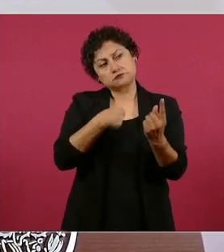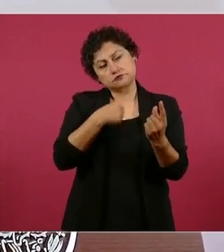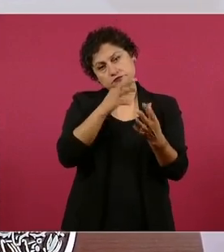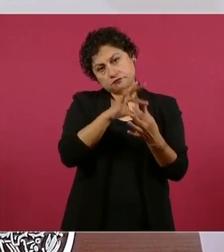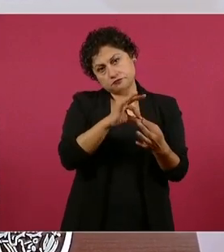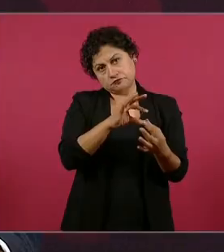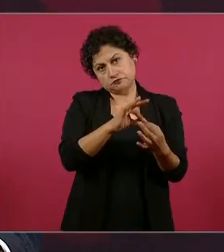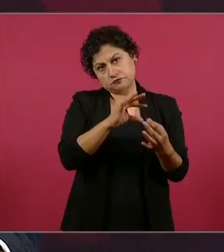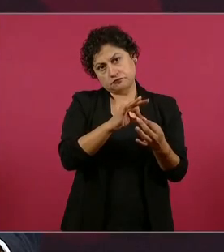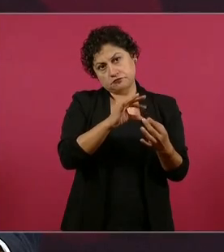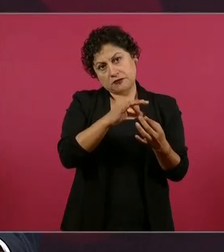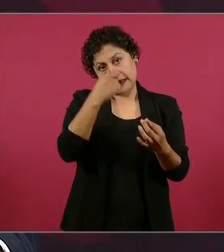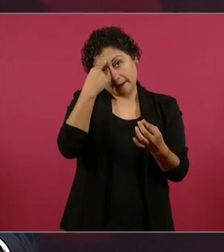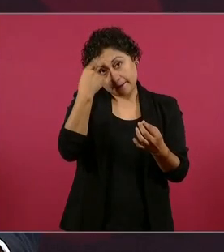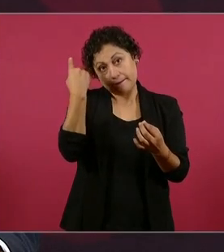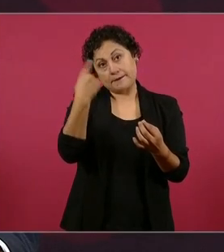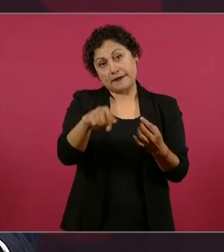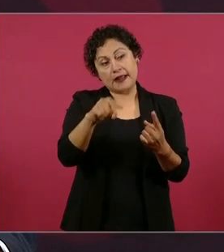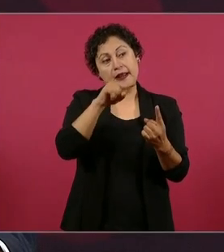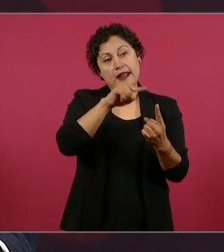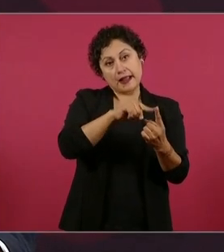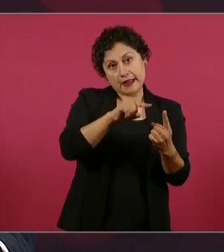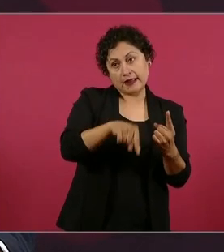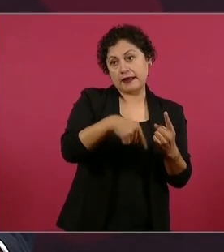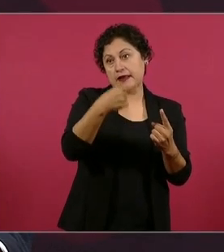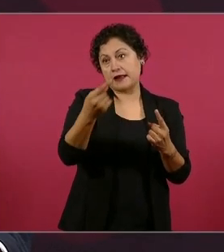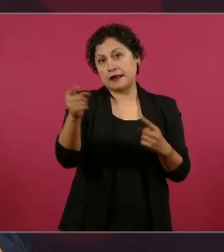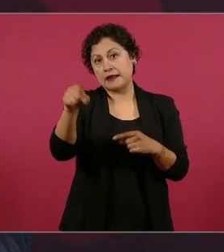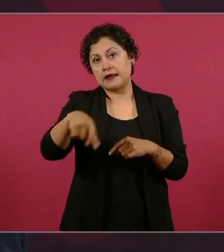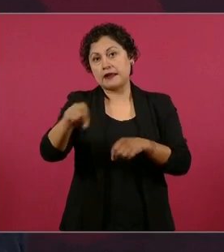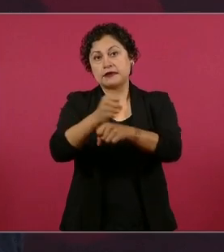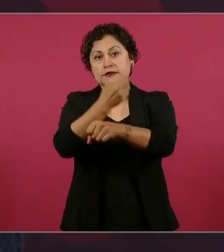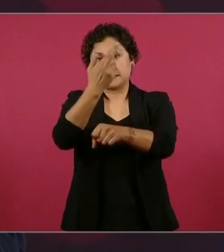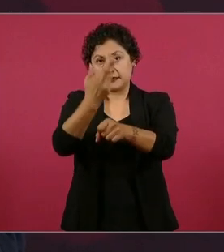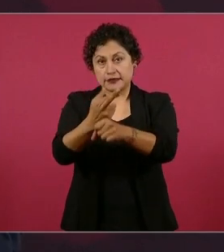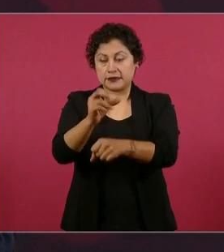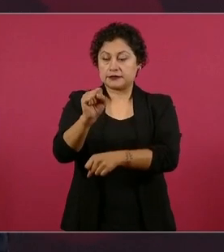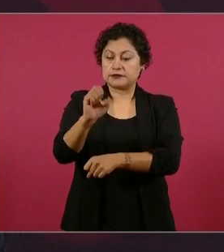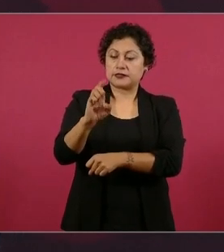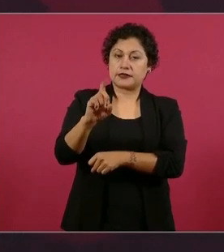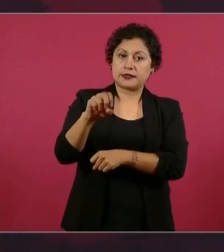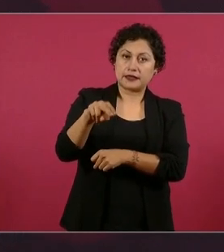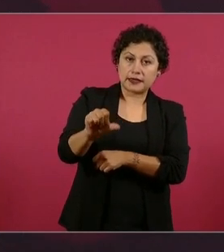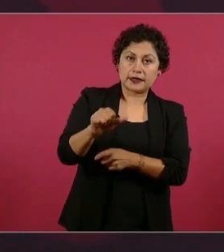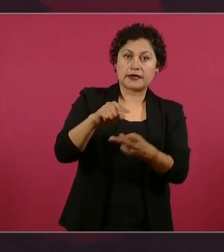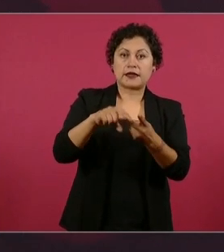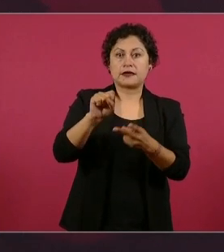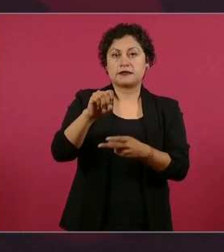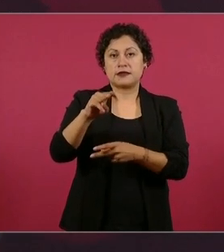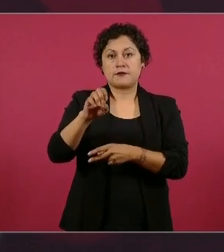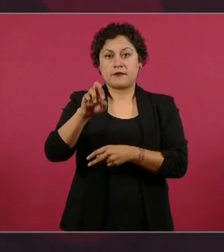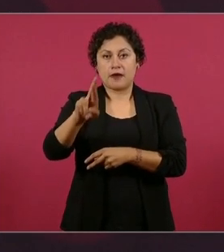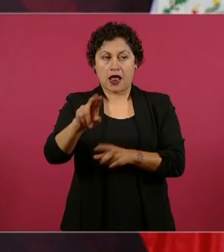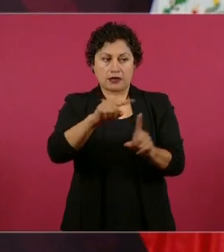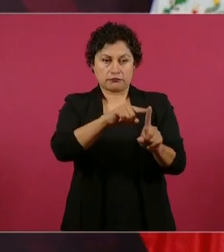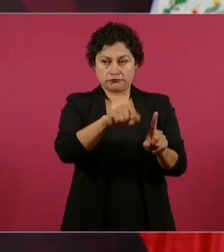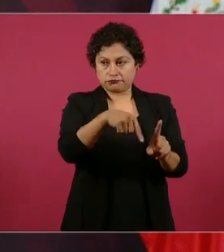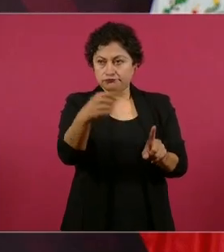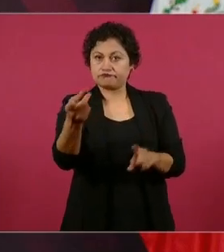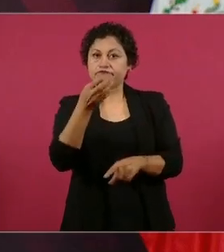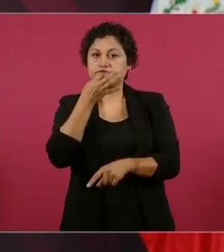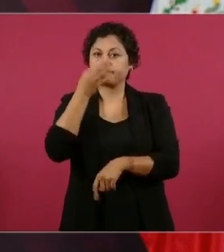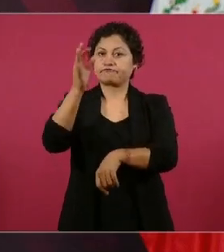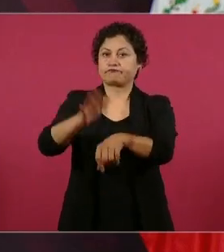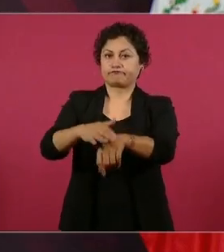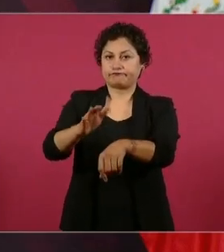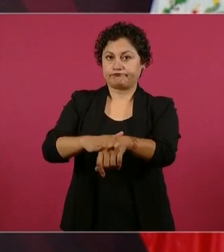también instruyera a los secretarios de Defensa y de Marina que iba yo a empezar a